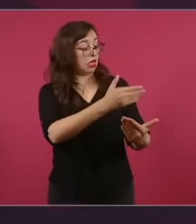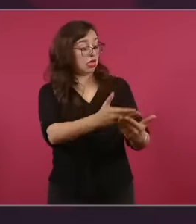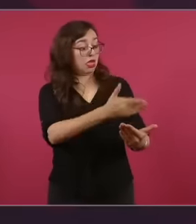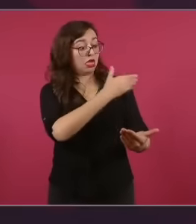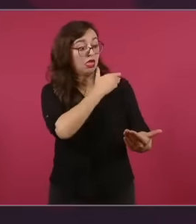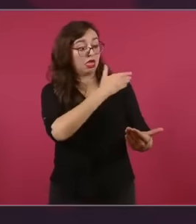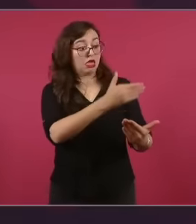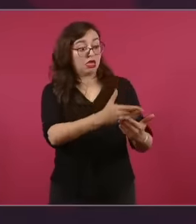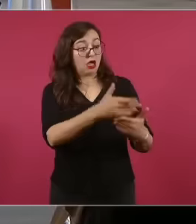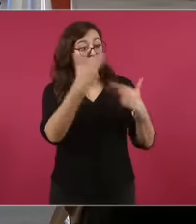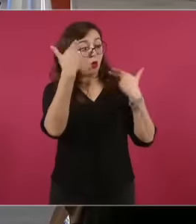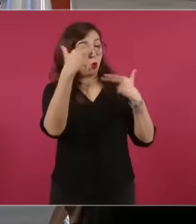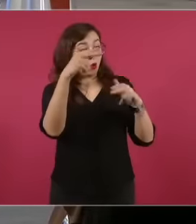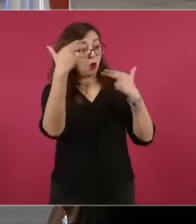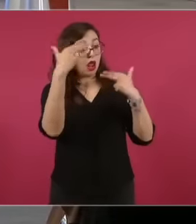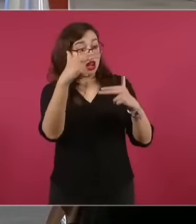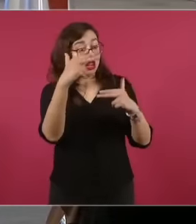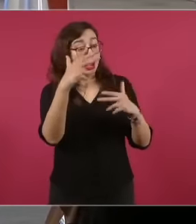presentan un escrito,